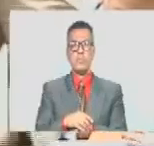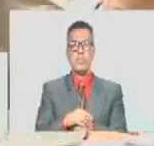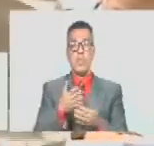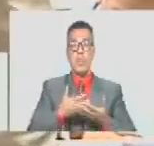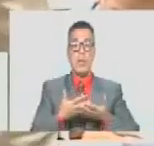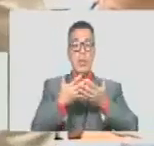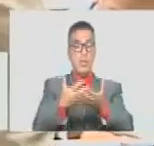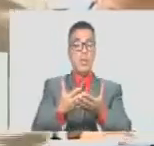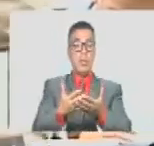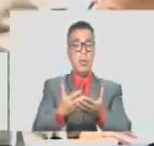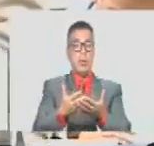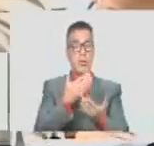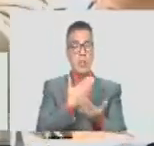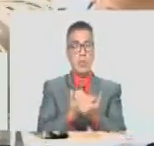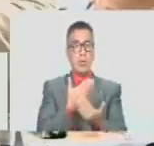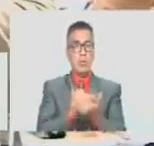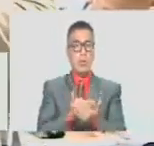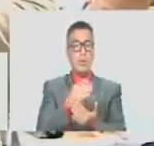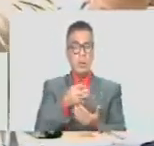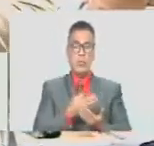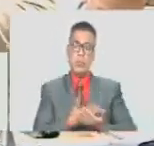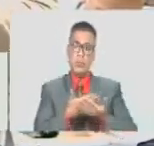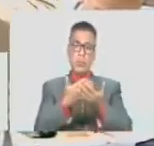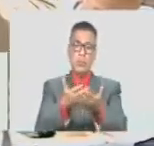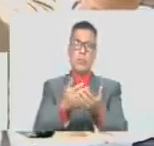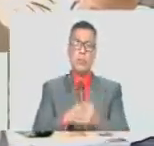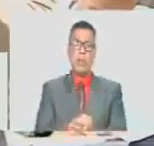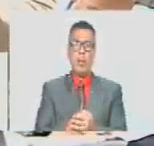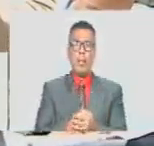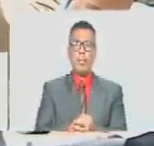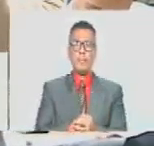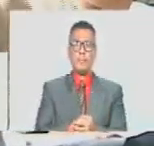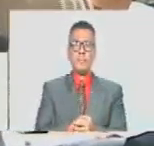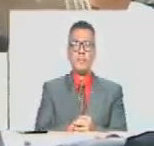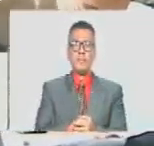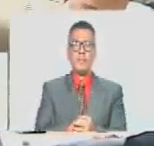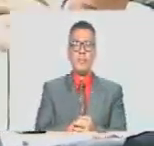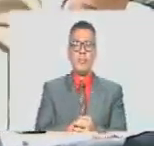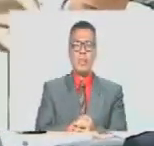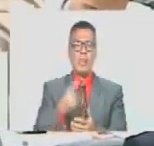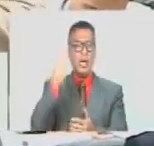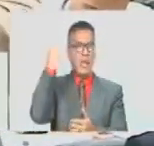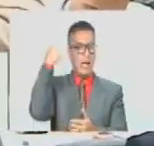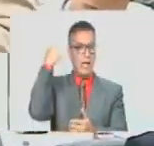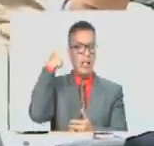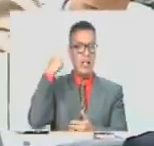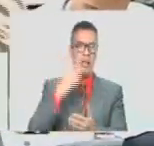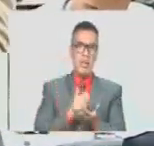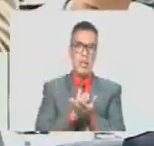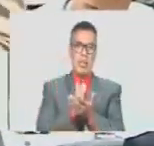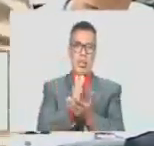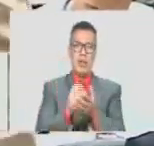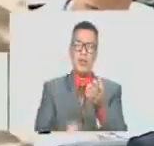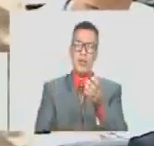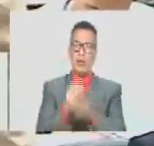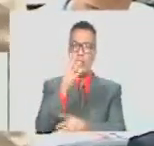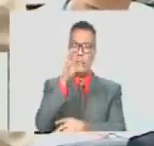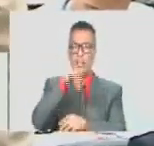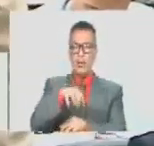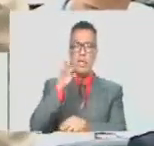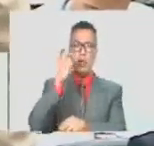entregó el testigo. Él, allá transitando después de la refundación de la